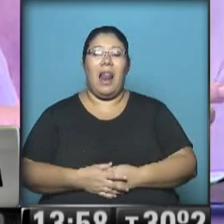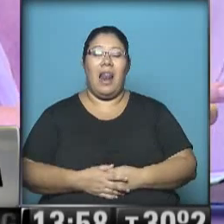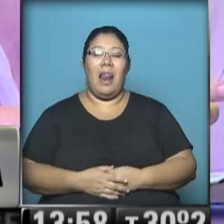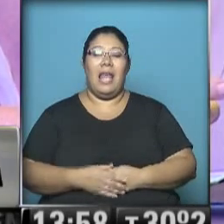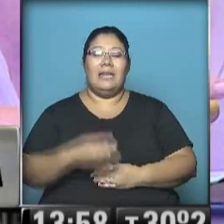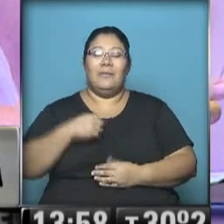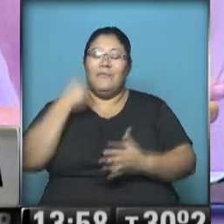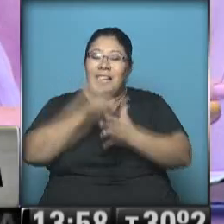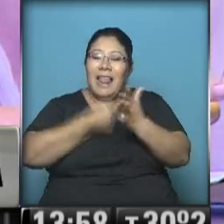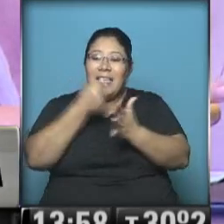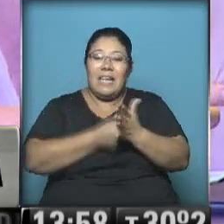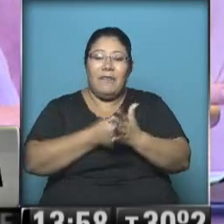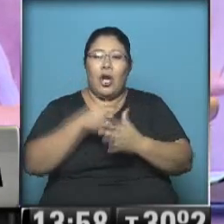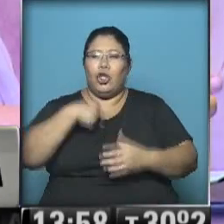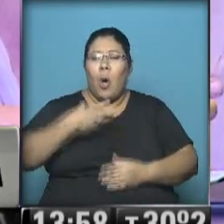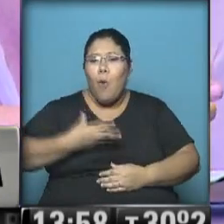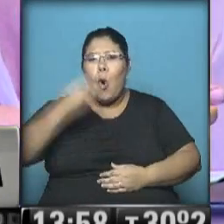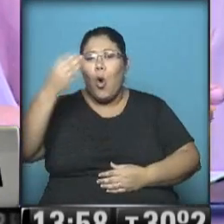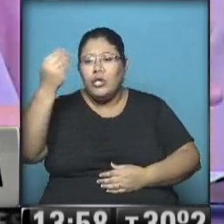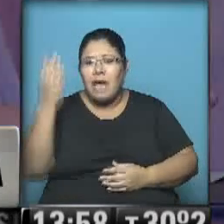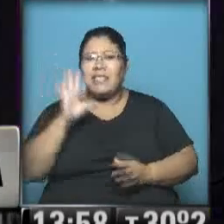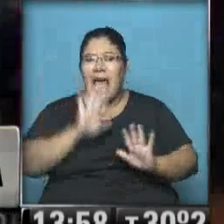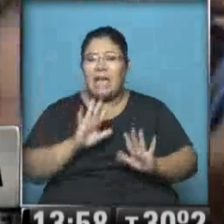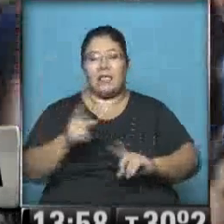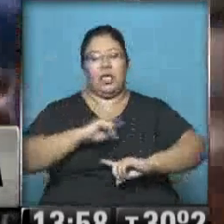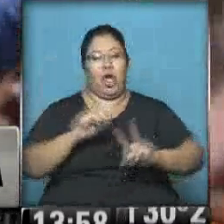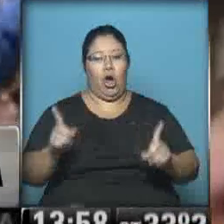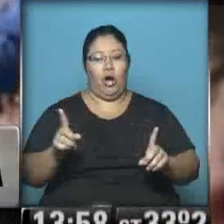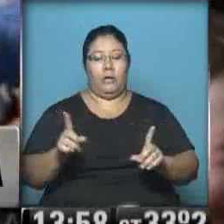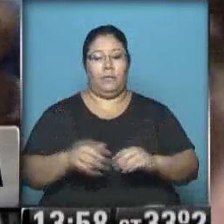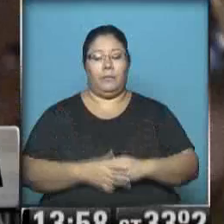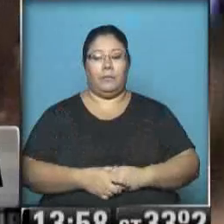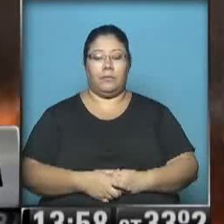No me ha tocado muchas veces ese desafío.